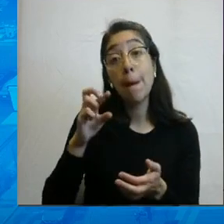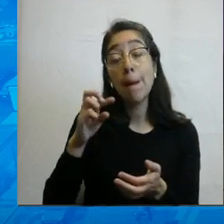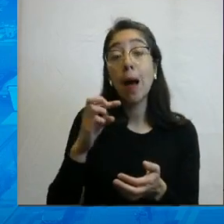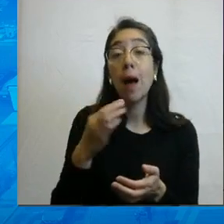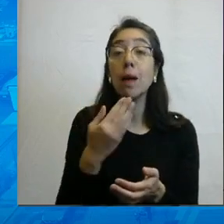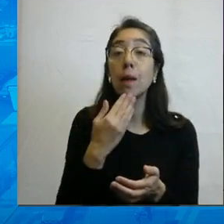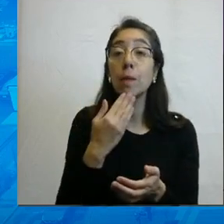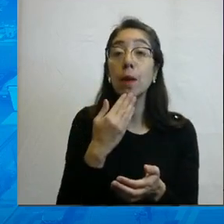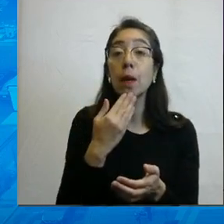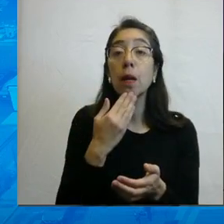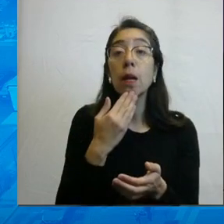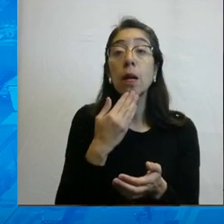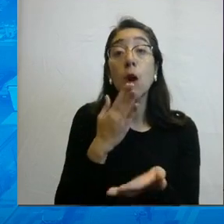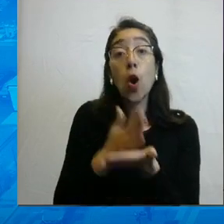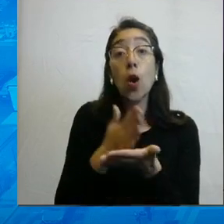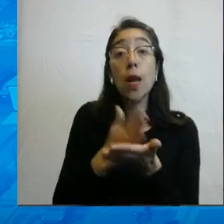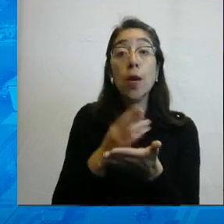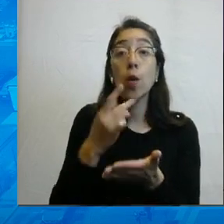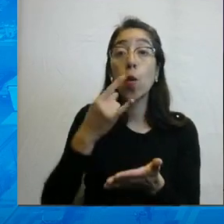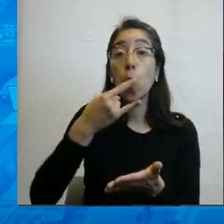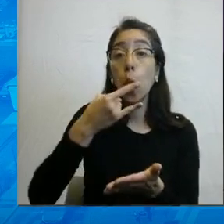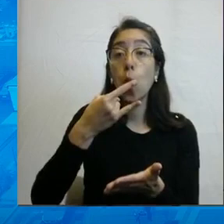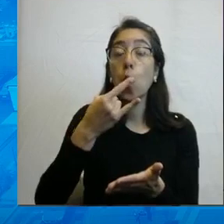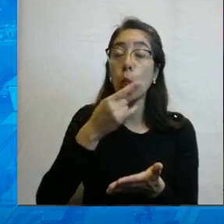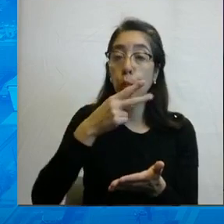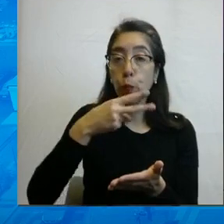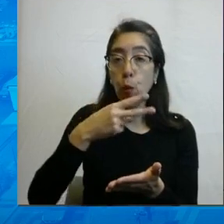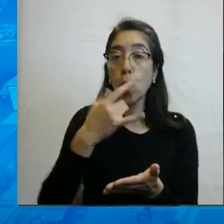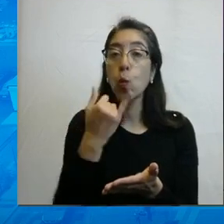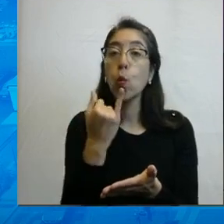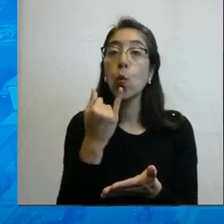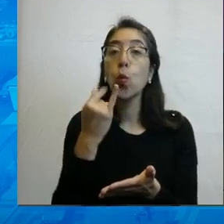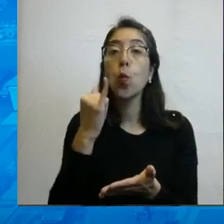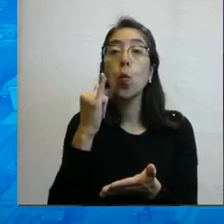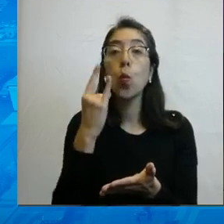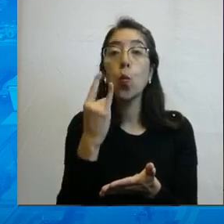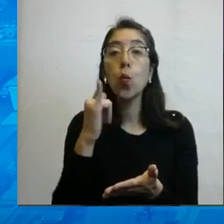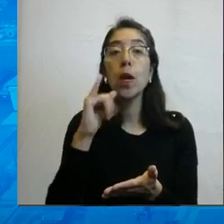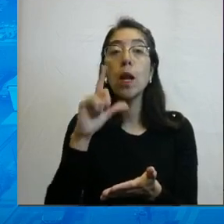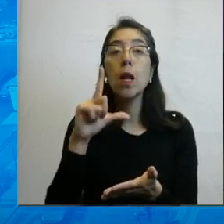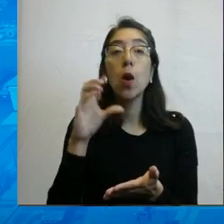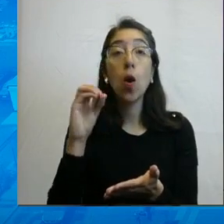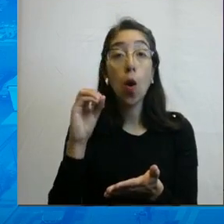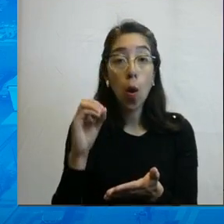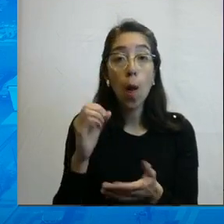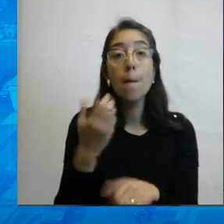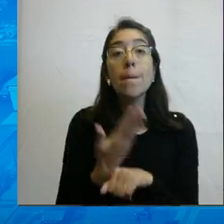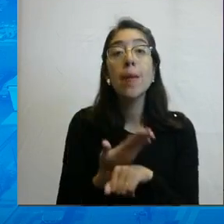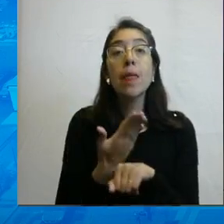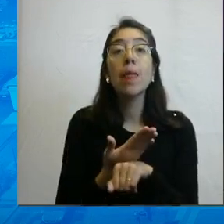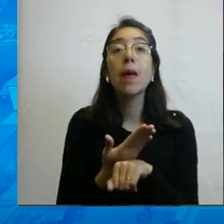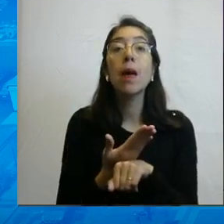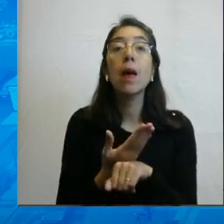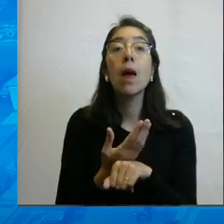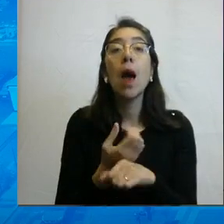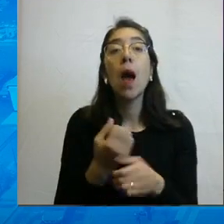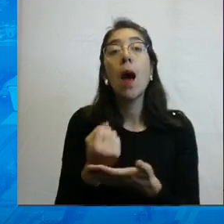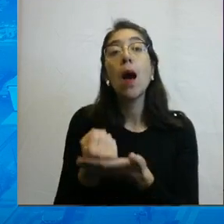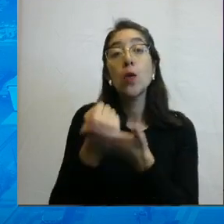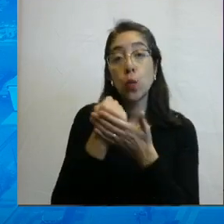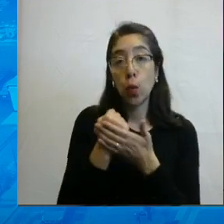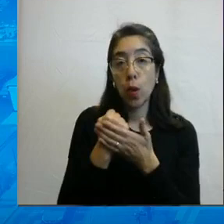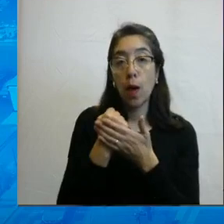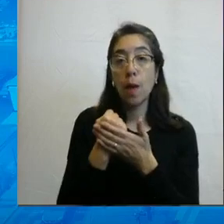taller de tenis de mesa, derivado a DIDECO, específicamente a deporte. 3.11, carta de la vecina Alejandra Vázquez Abarca, solicita permiso para